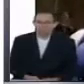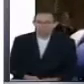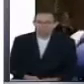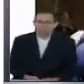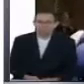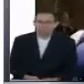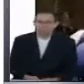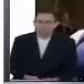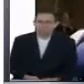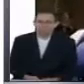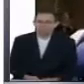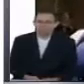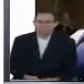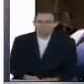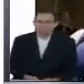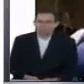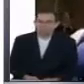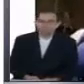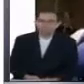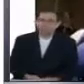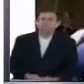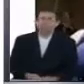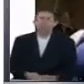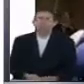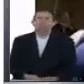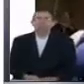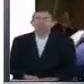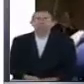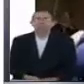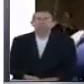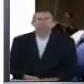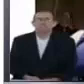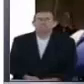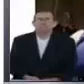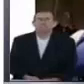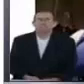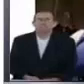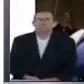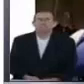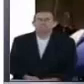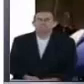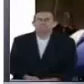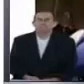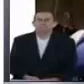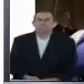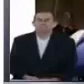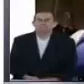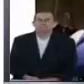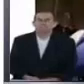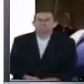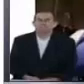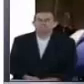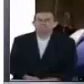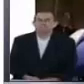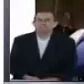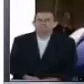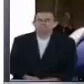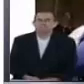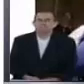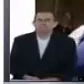No. Tú sabes que así es. Oh, no. Tú sabes que es así, claro. Porque esta mujer entregó el corazón a